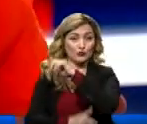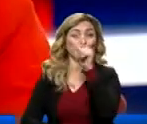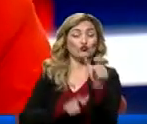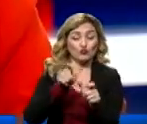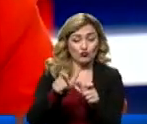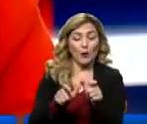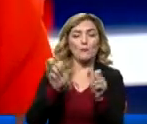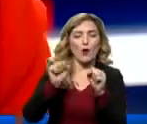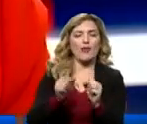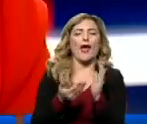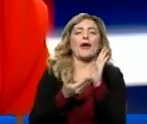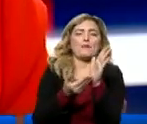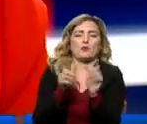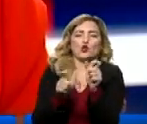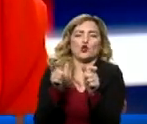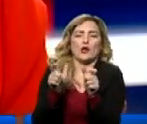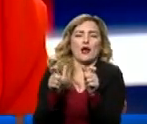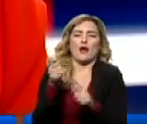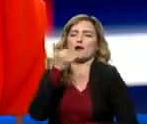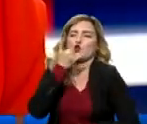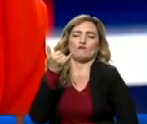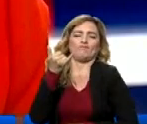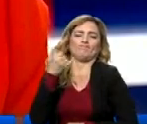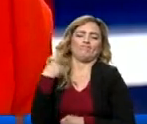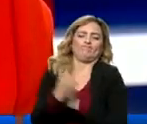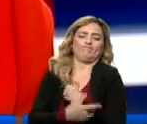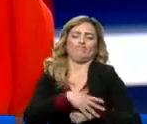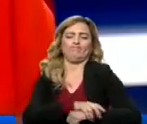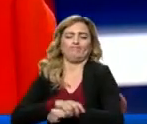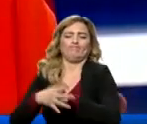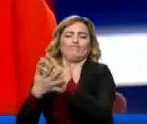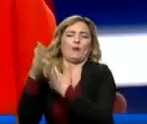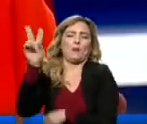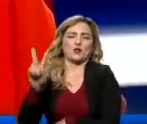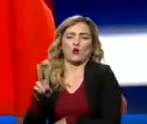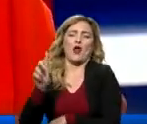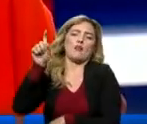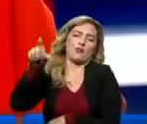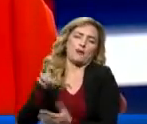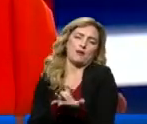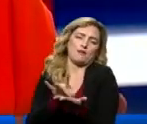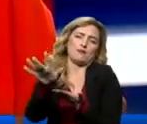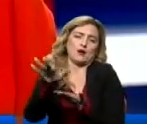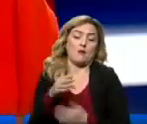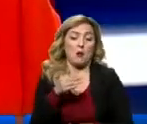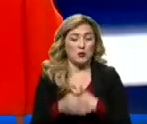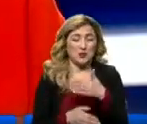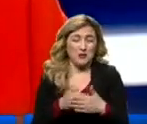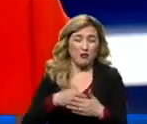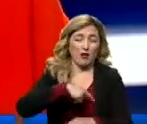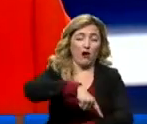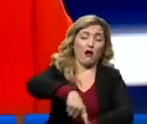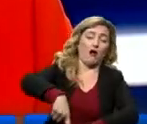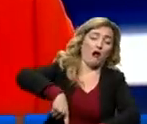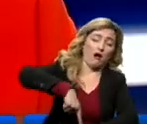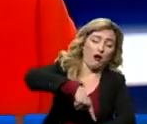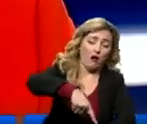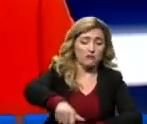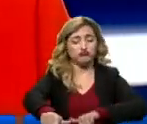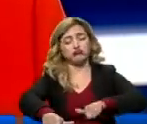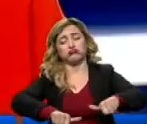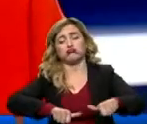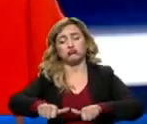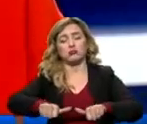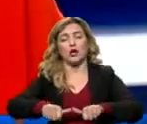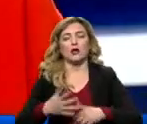la expulsión de quienes no cumplen con las reglas y también procedimientos y reglas claras para impedir